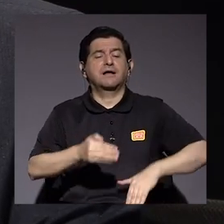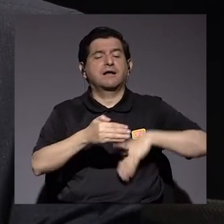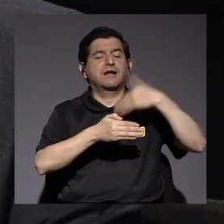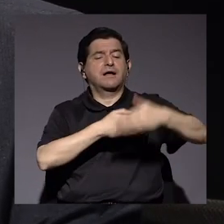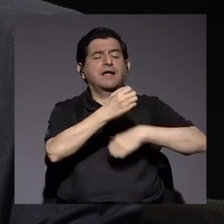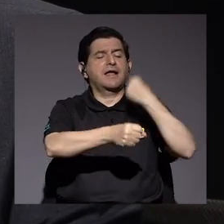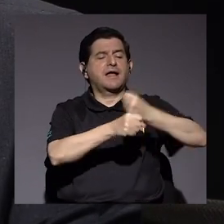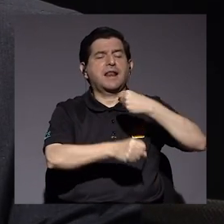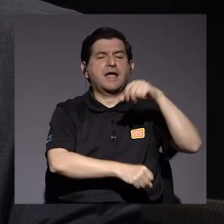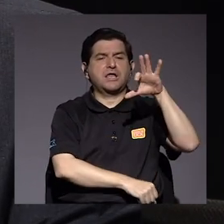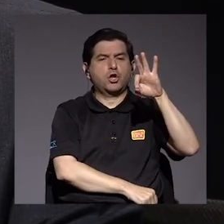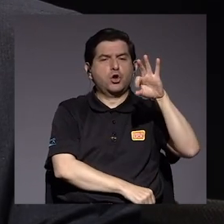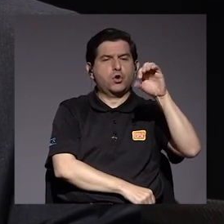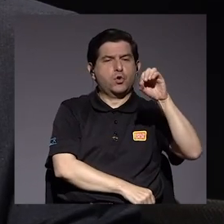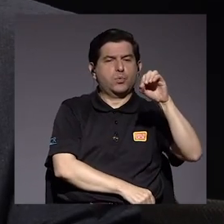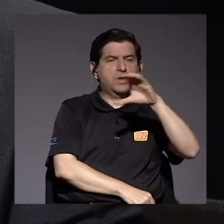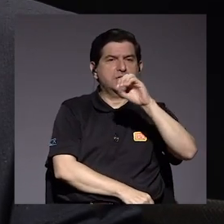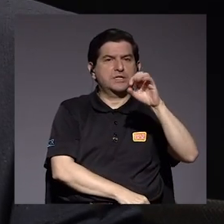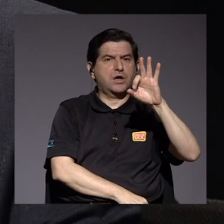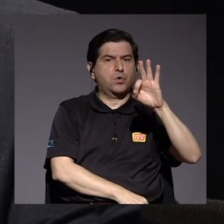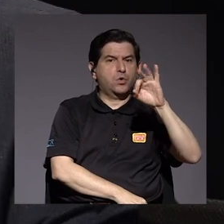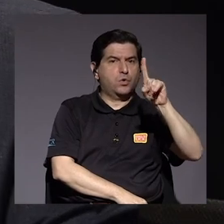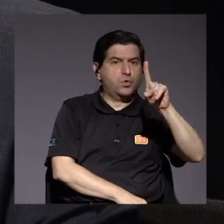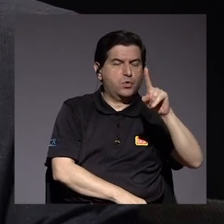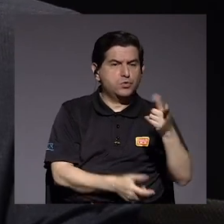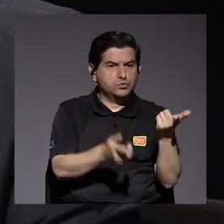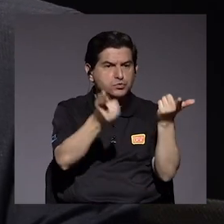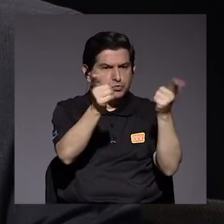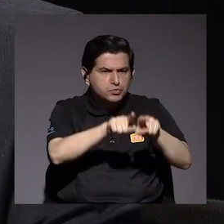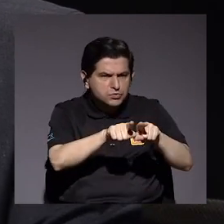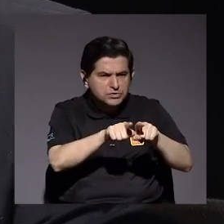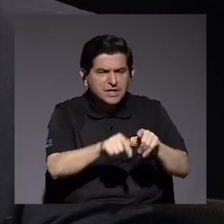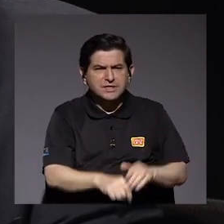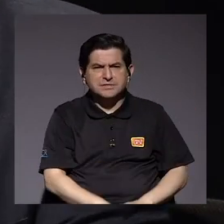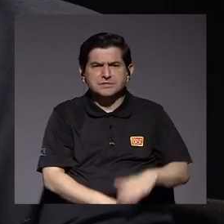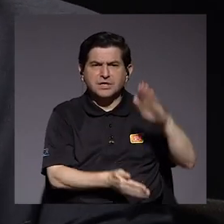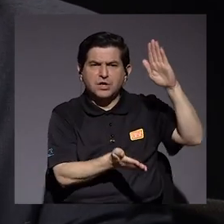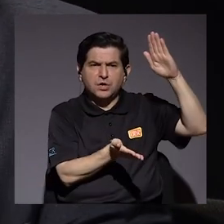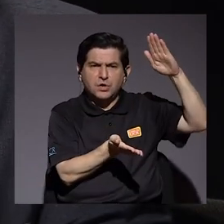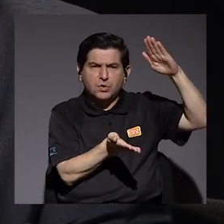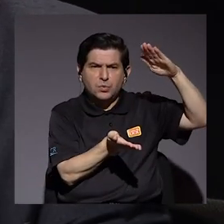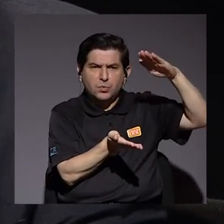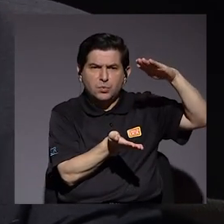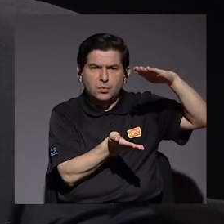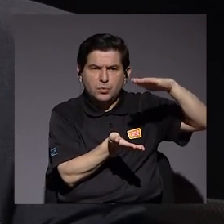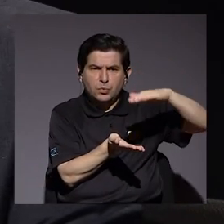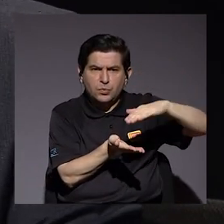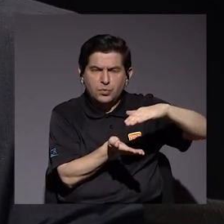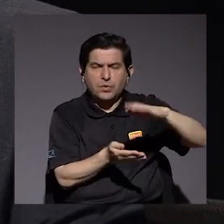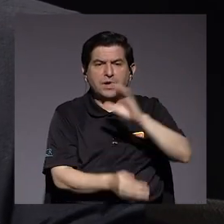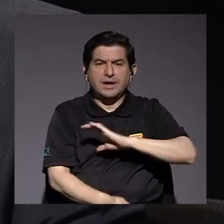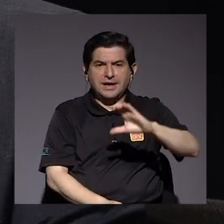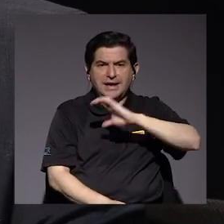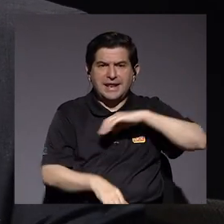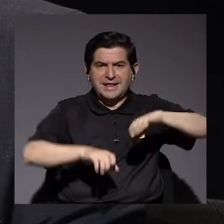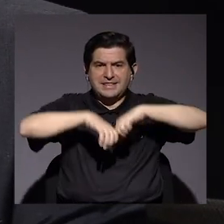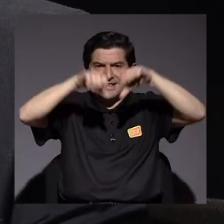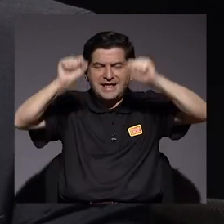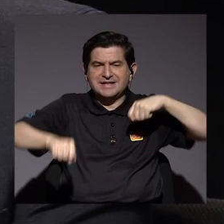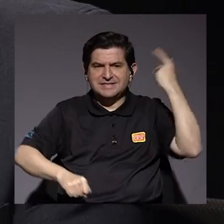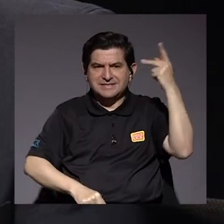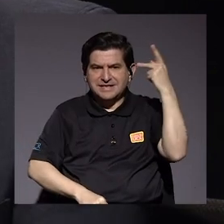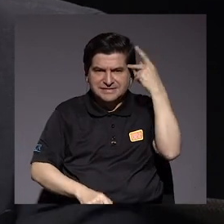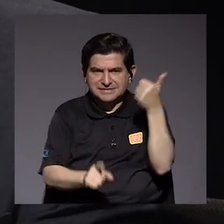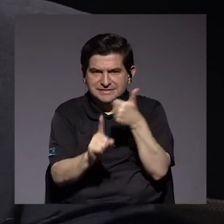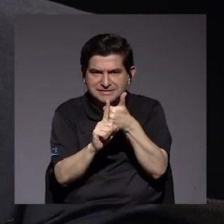a partir del año 90 o del año 91 se produce un descenso de la calidad del